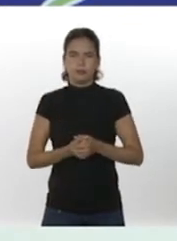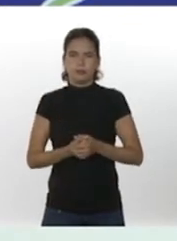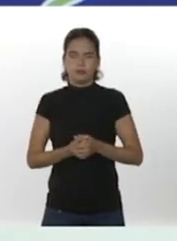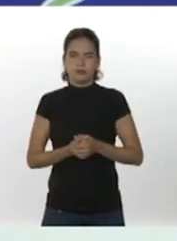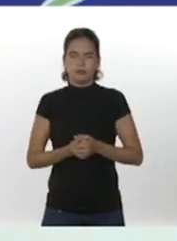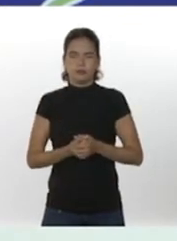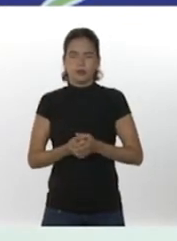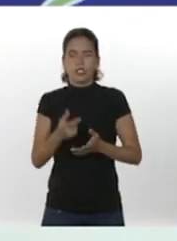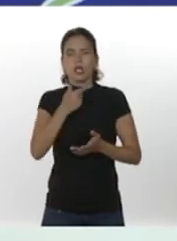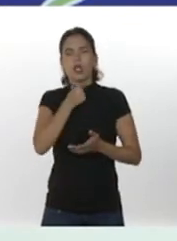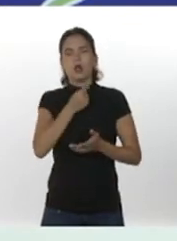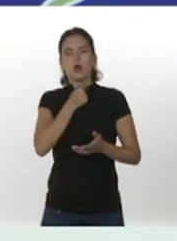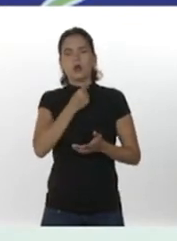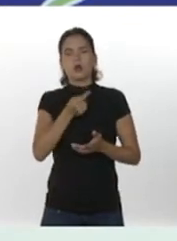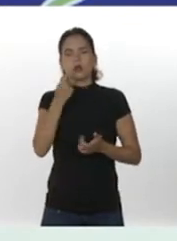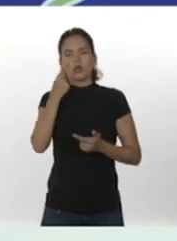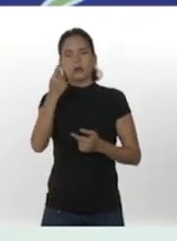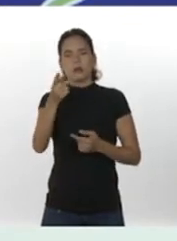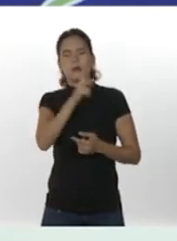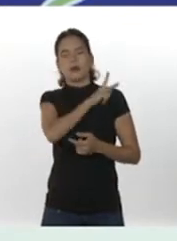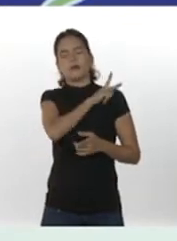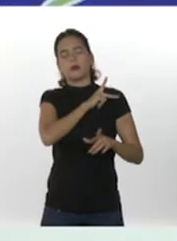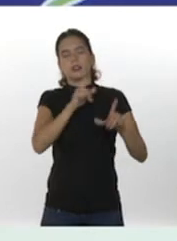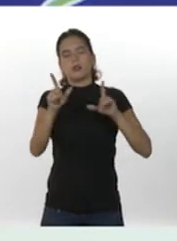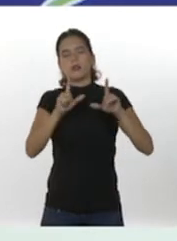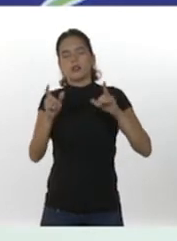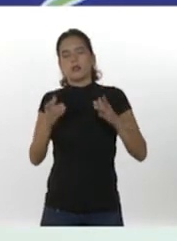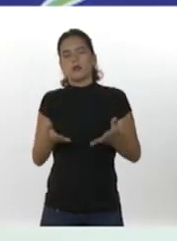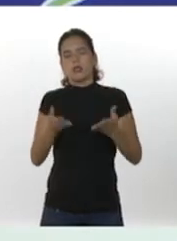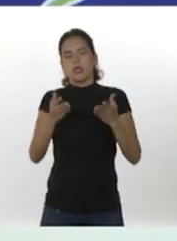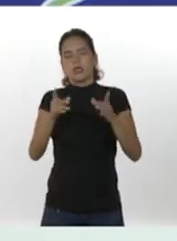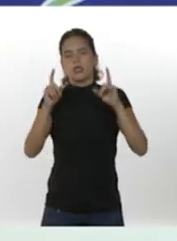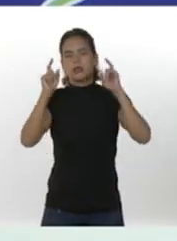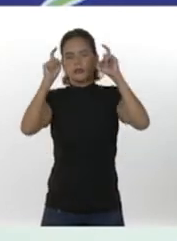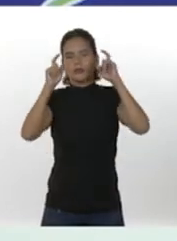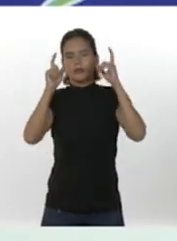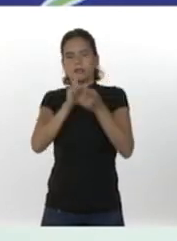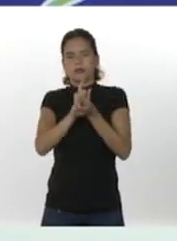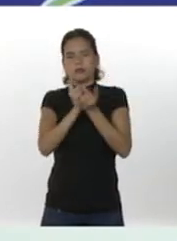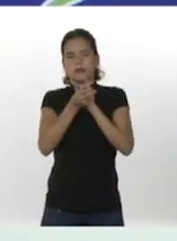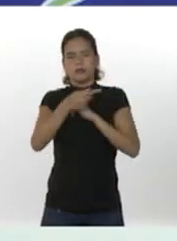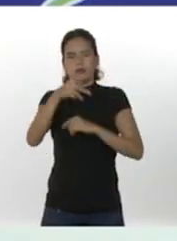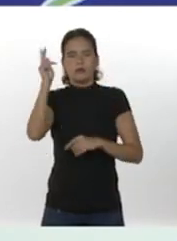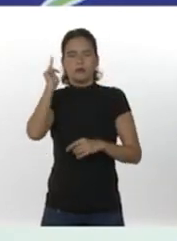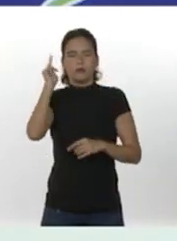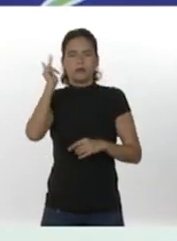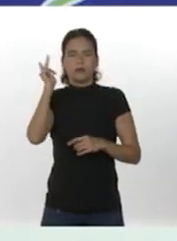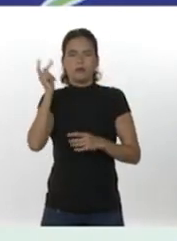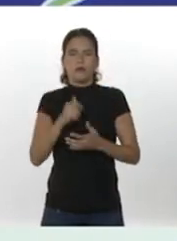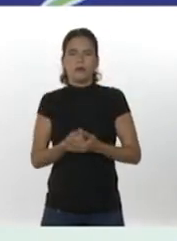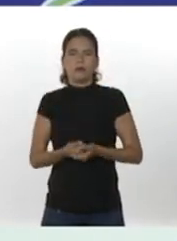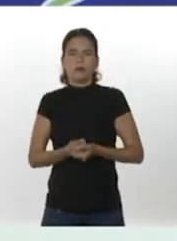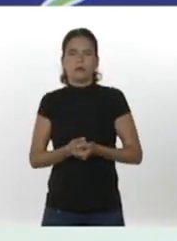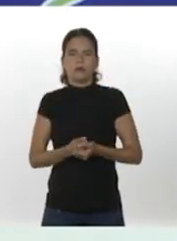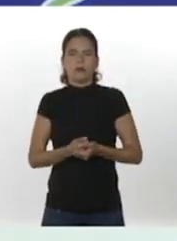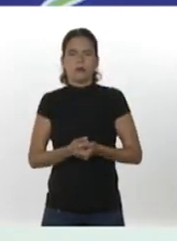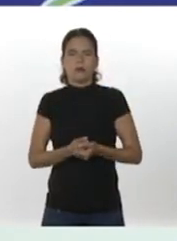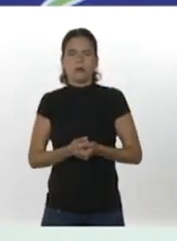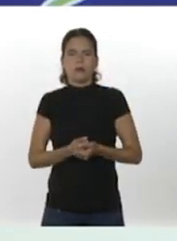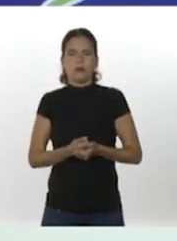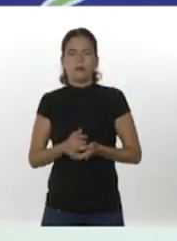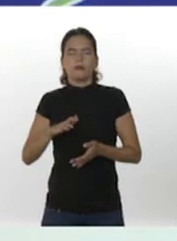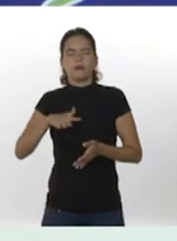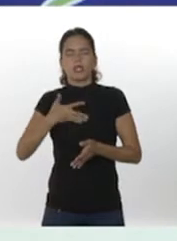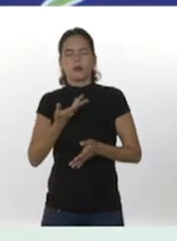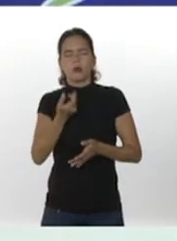llegar a ustedes a través de la señal de IBTV para brindarles adaptaciones curriculares, recomendaciones y algunas orientaciones a fin de que